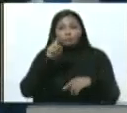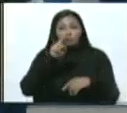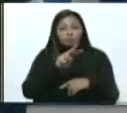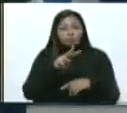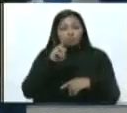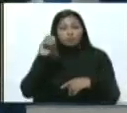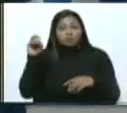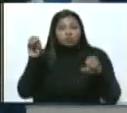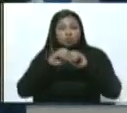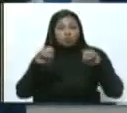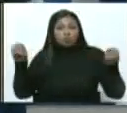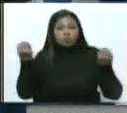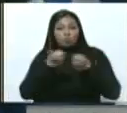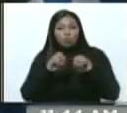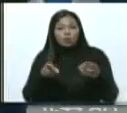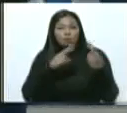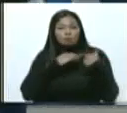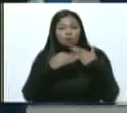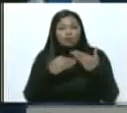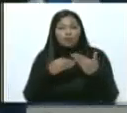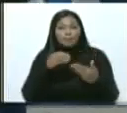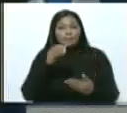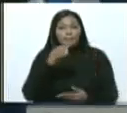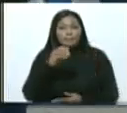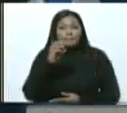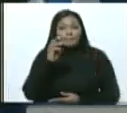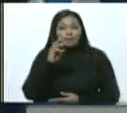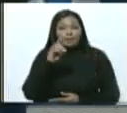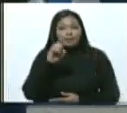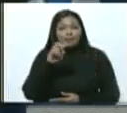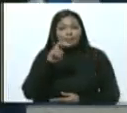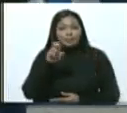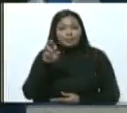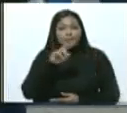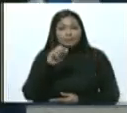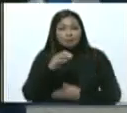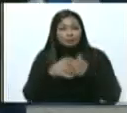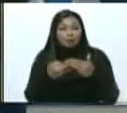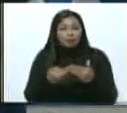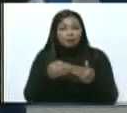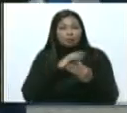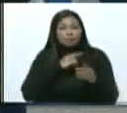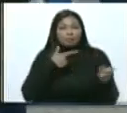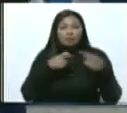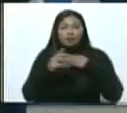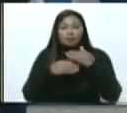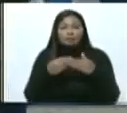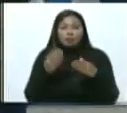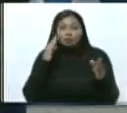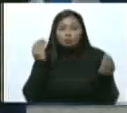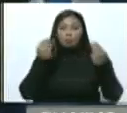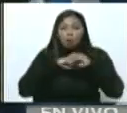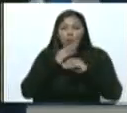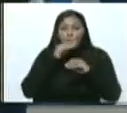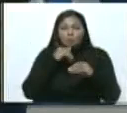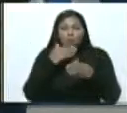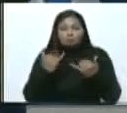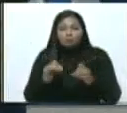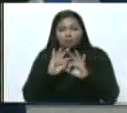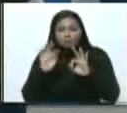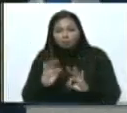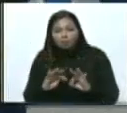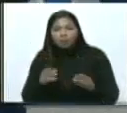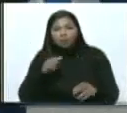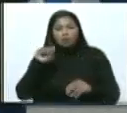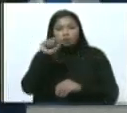200 tubos pertenecientes a PDVSA. Y al verificar la guía de traslado, esta no coincidía con lo transportado, por lo que el